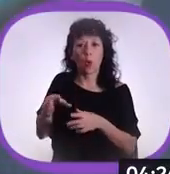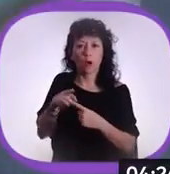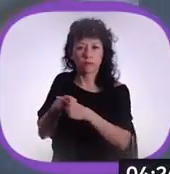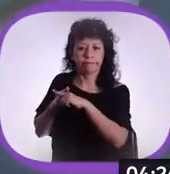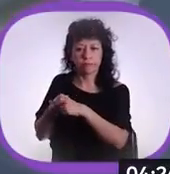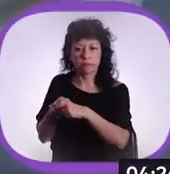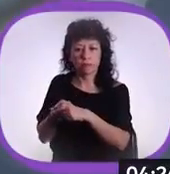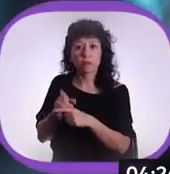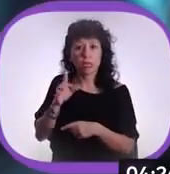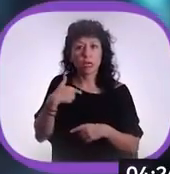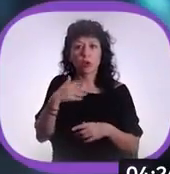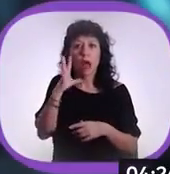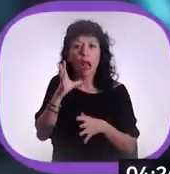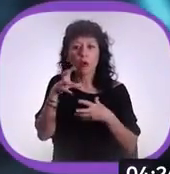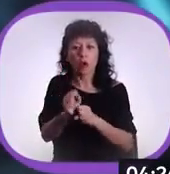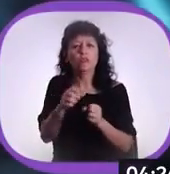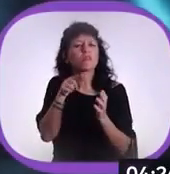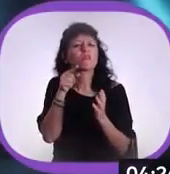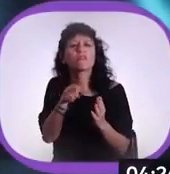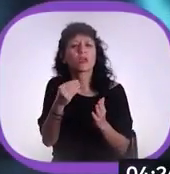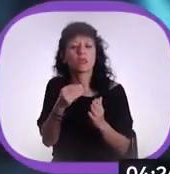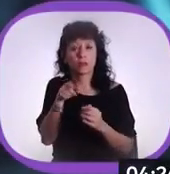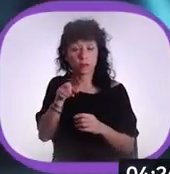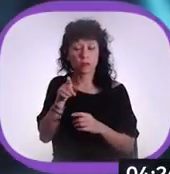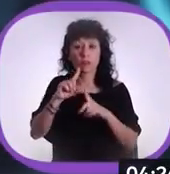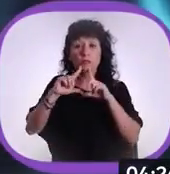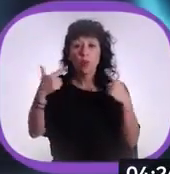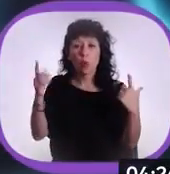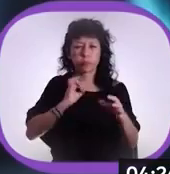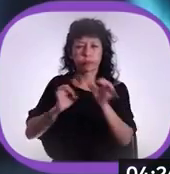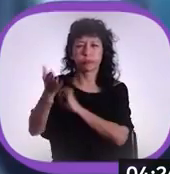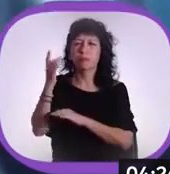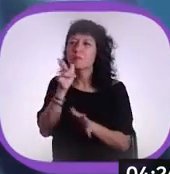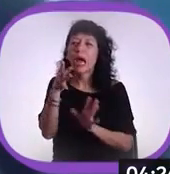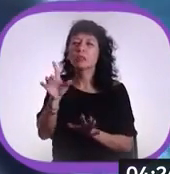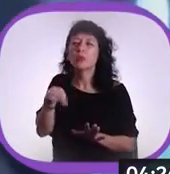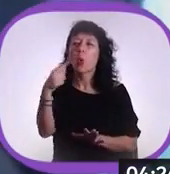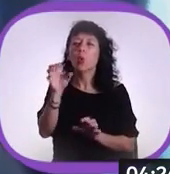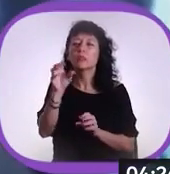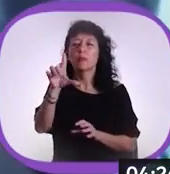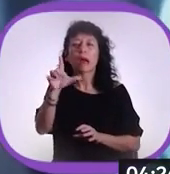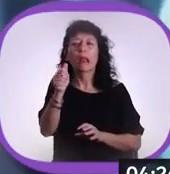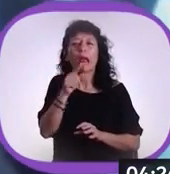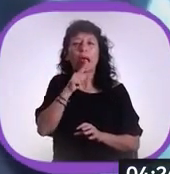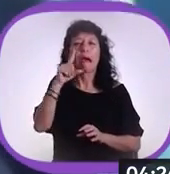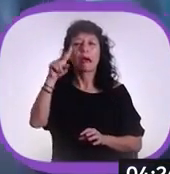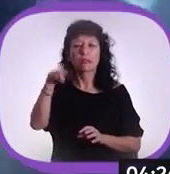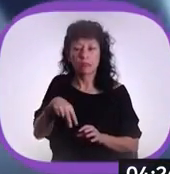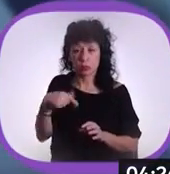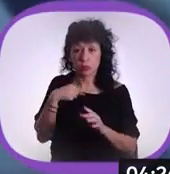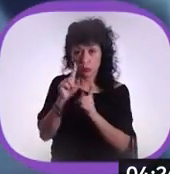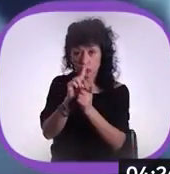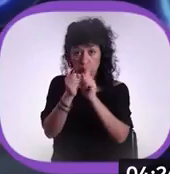Debe decir algo sobre él. Es un antiguo lenguaje Sentient, un equivalente al latín. No sé leerlo, pero les puedo dar una